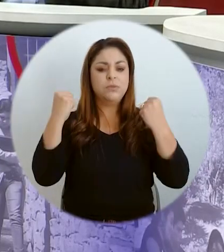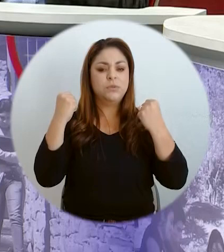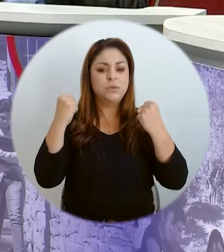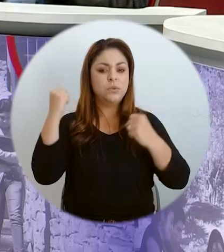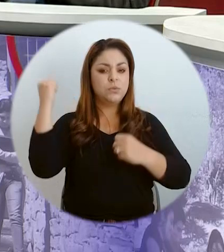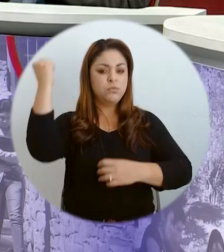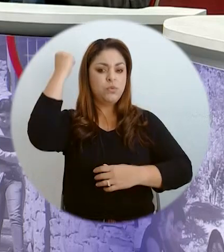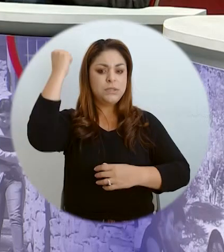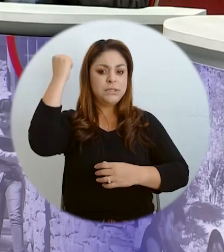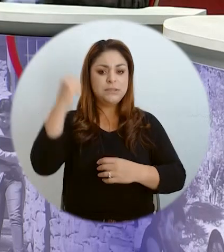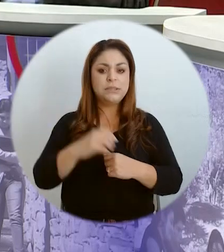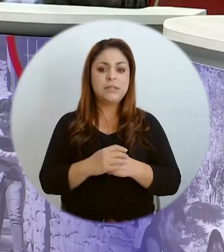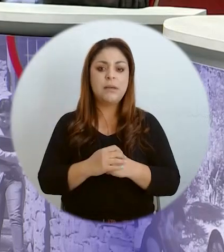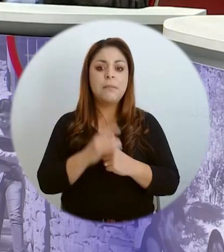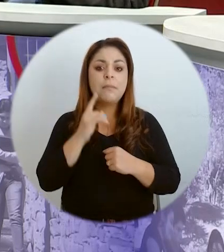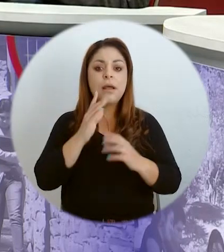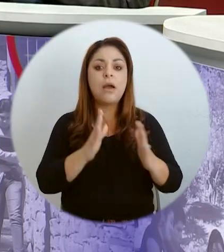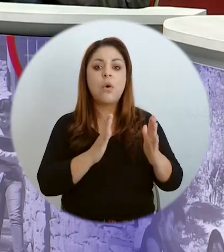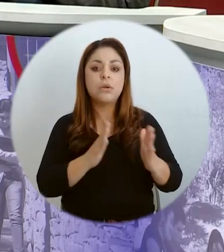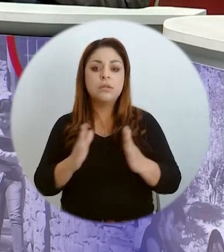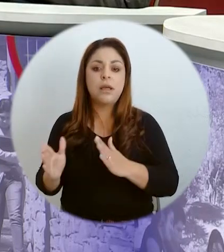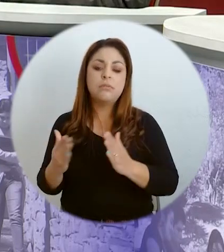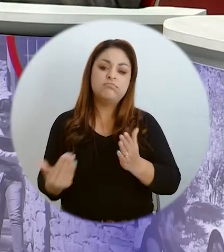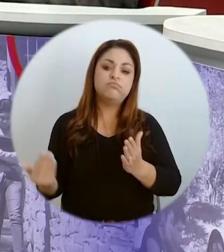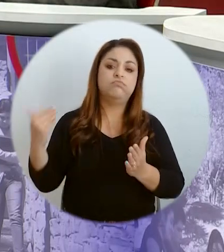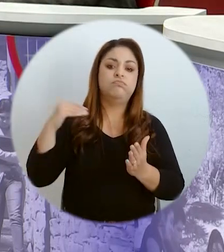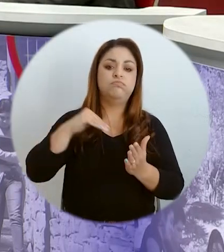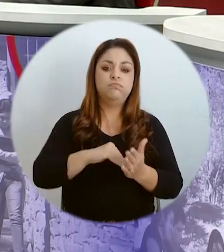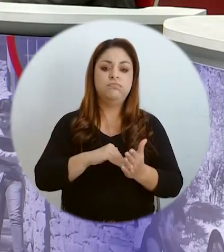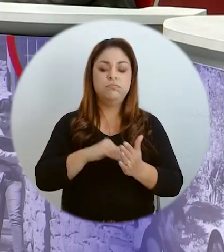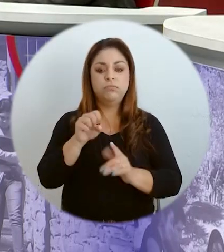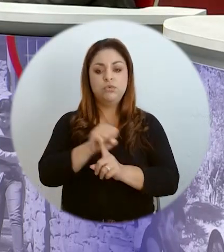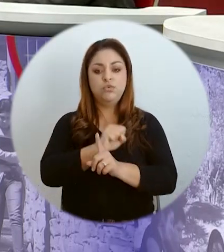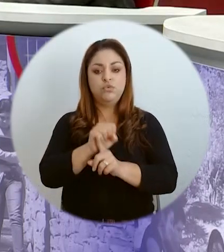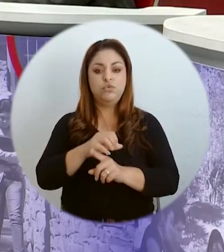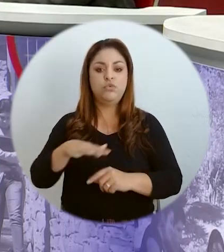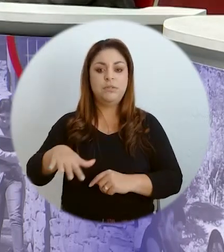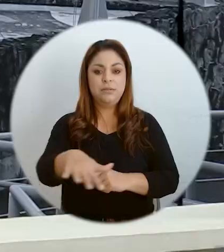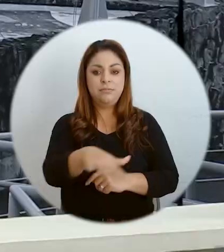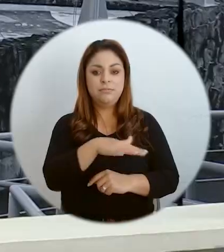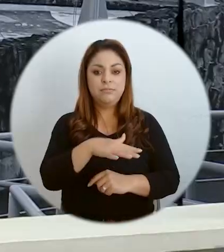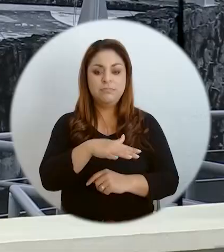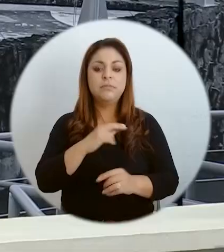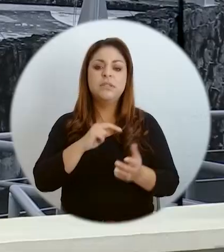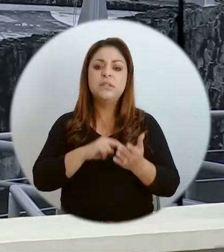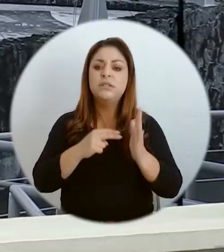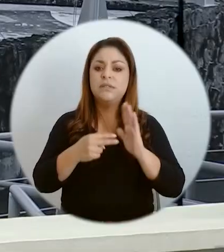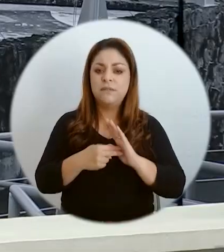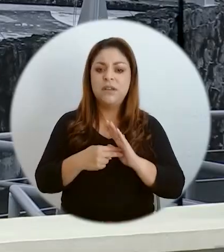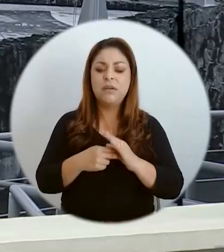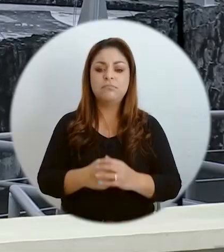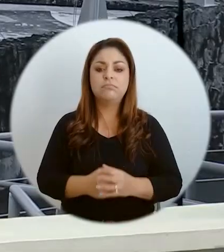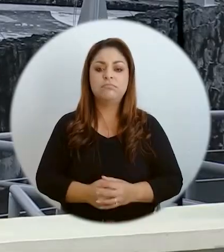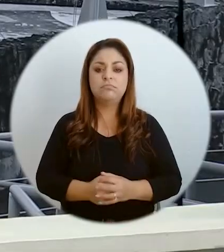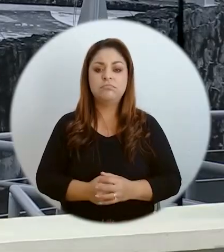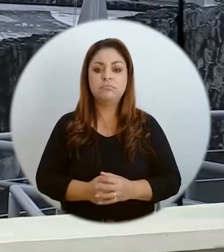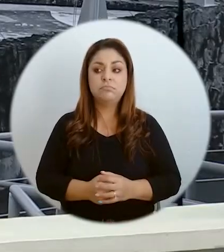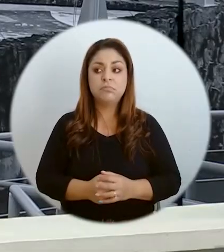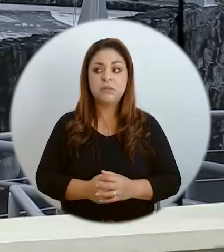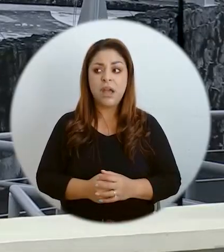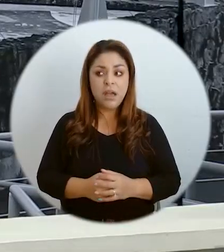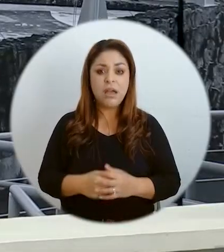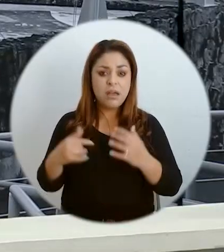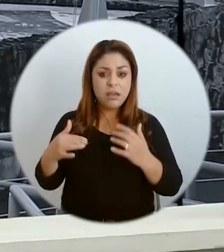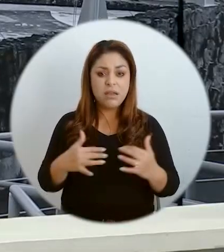expresaría o daría ese sentido de orden a la sociedad. Entonces esa dimensión, ¿verdad?, de involucrarse en una suerte de